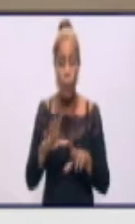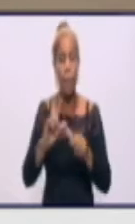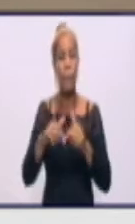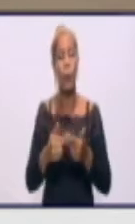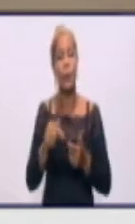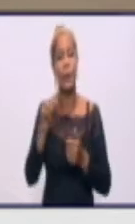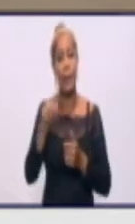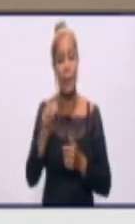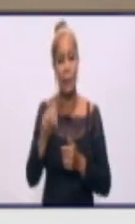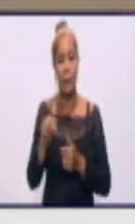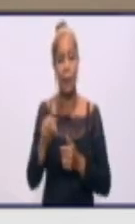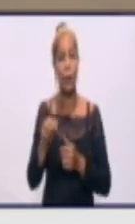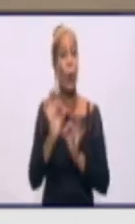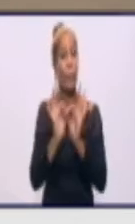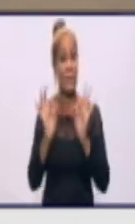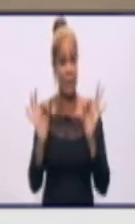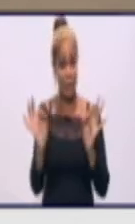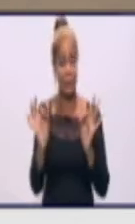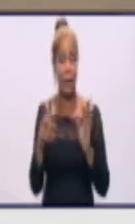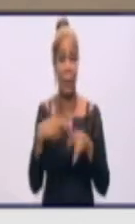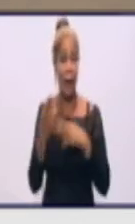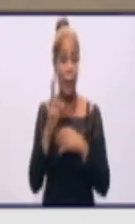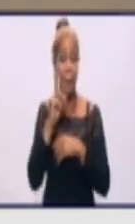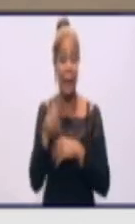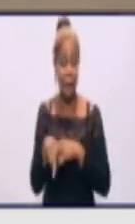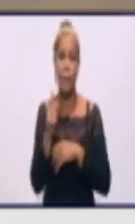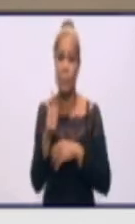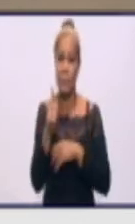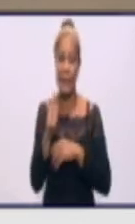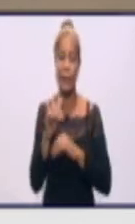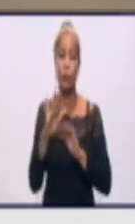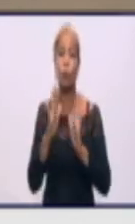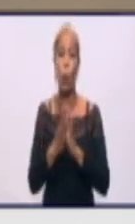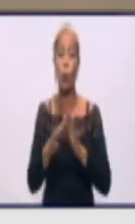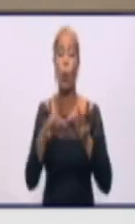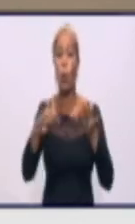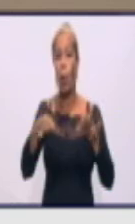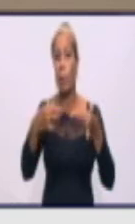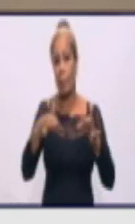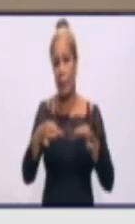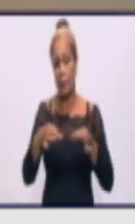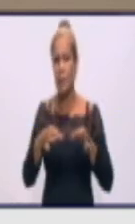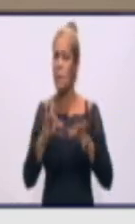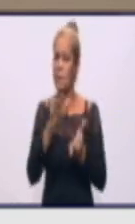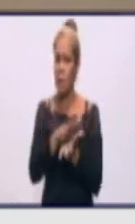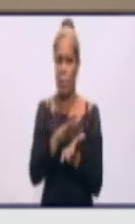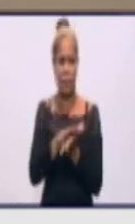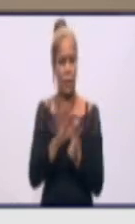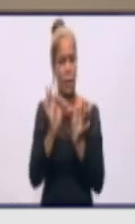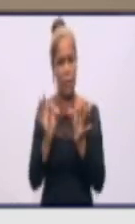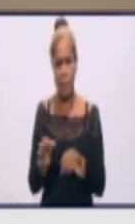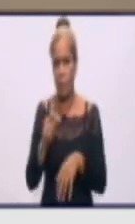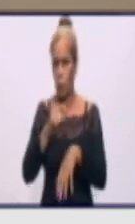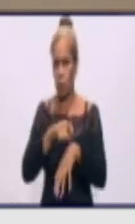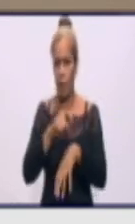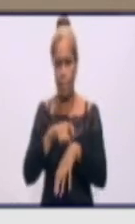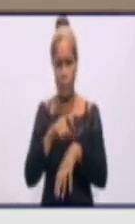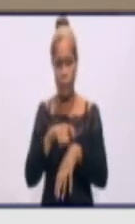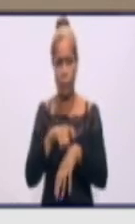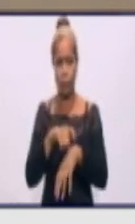este trámite. Y con respecto a los trámites, Junel, se mantiene el mismo tiempo promedio. Una de las ventajas de